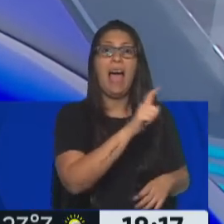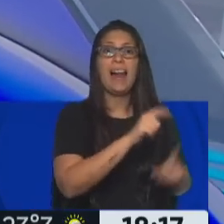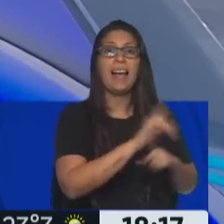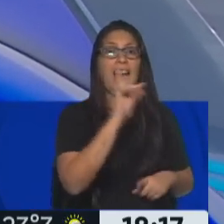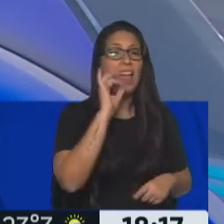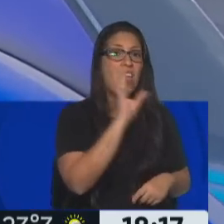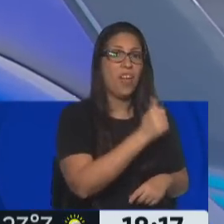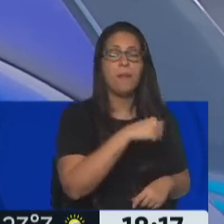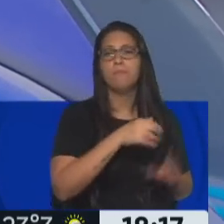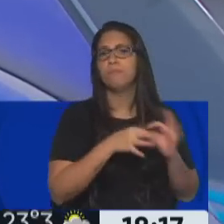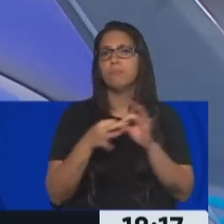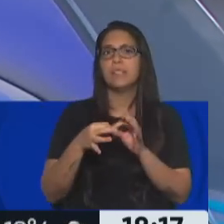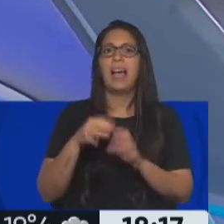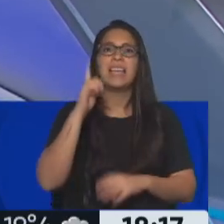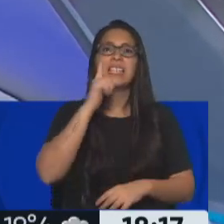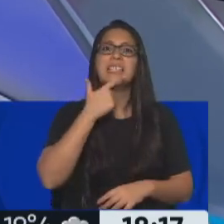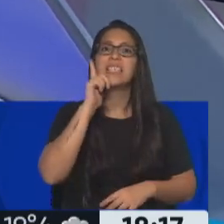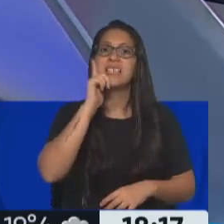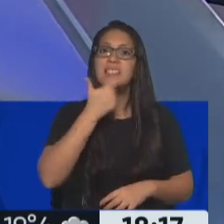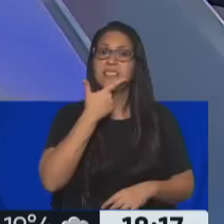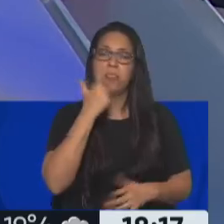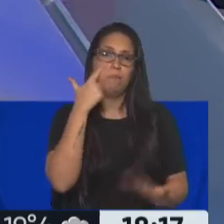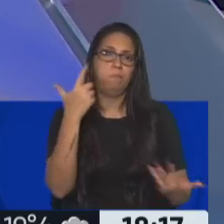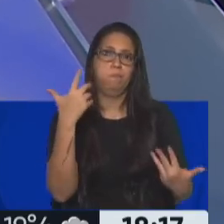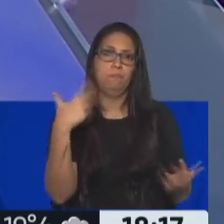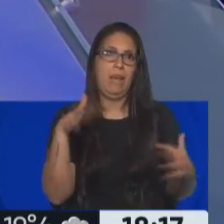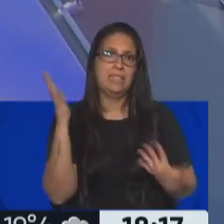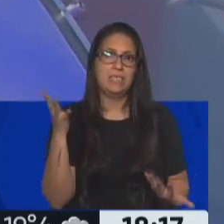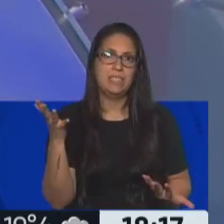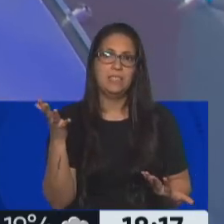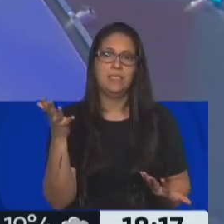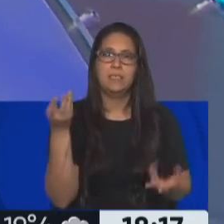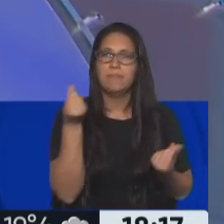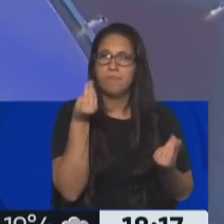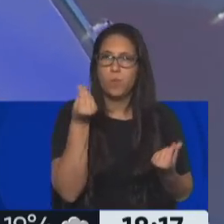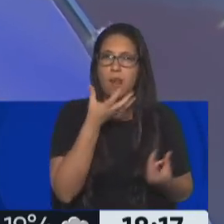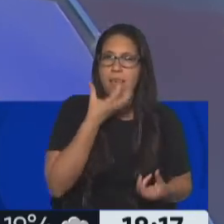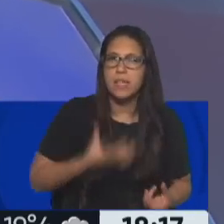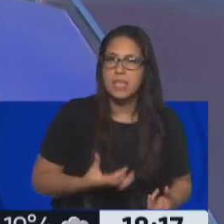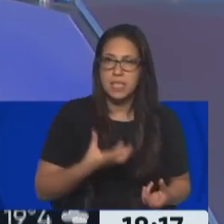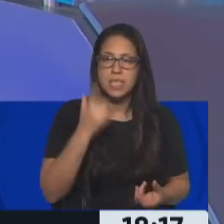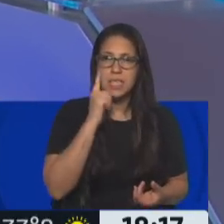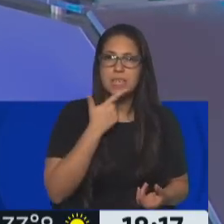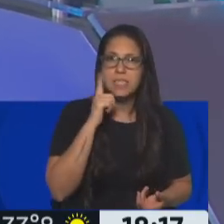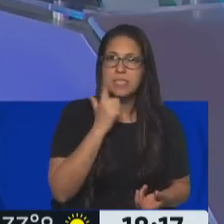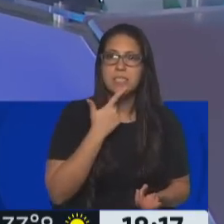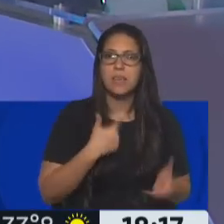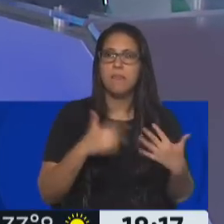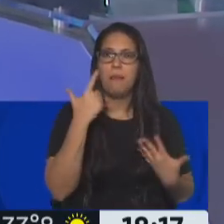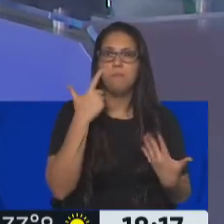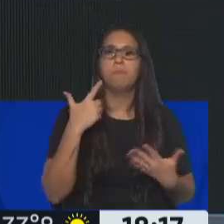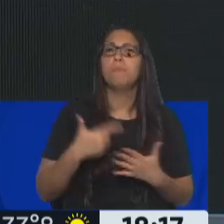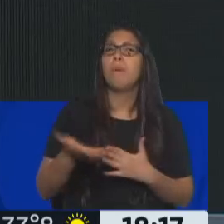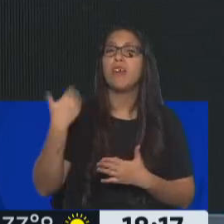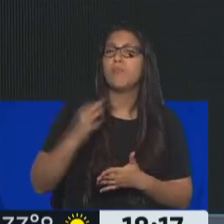vinculadas al Estado Islámico, al ISIS, como quizás lo conozcan muchos también, o les suene por ahí más. El ISIS que no existe como tal